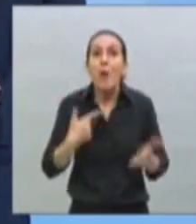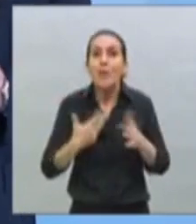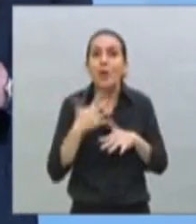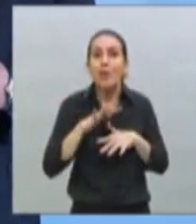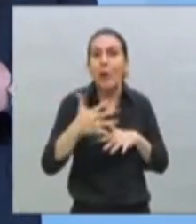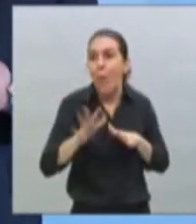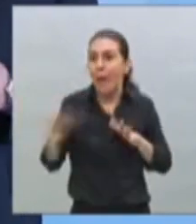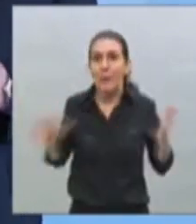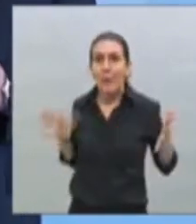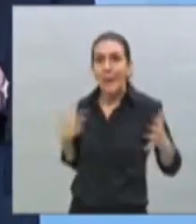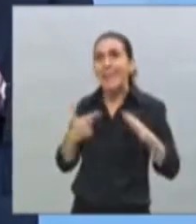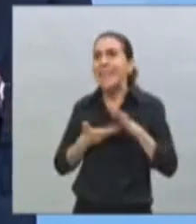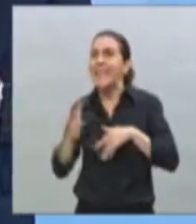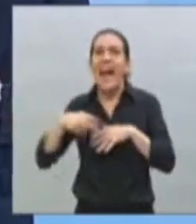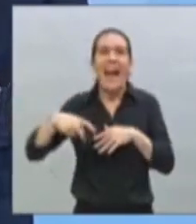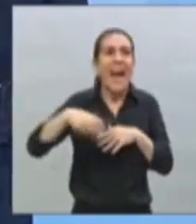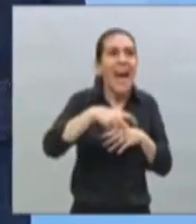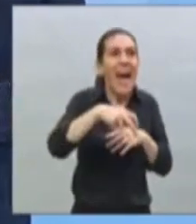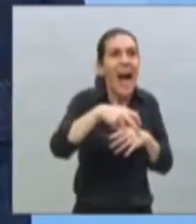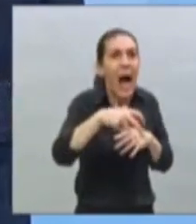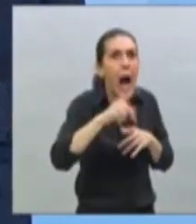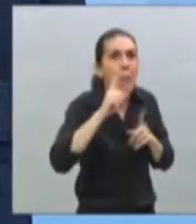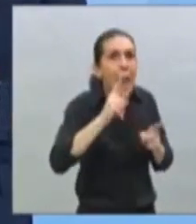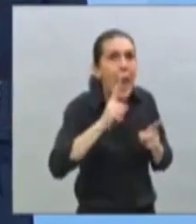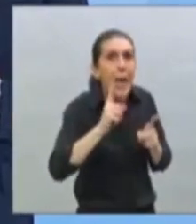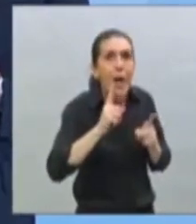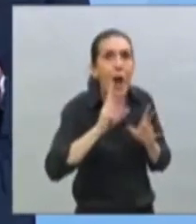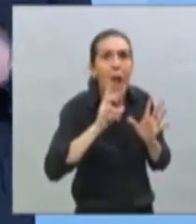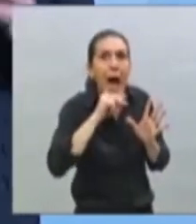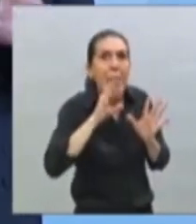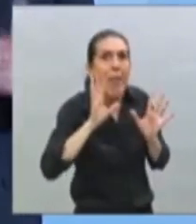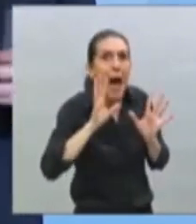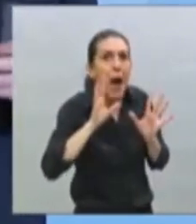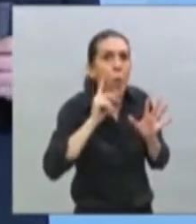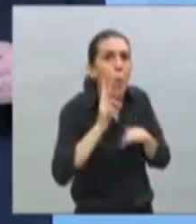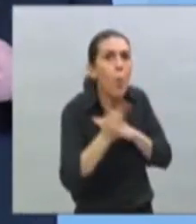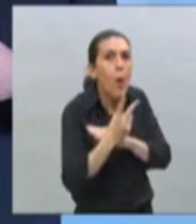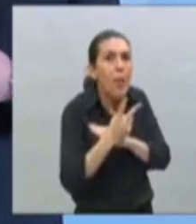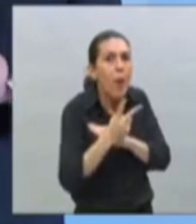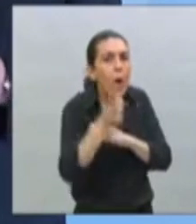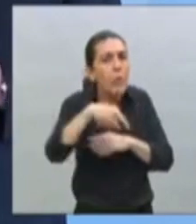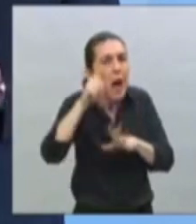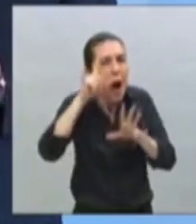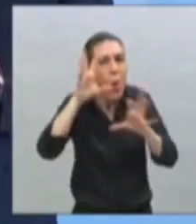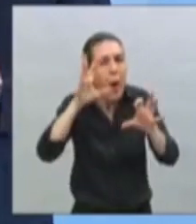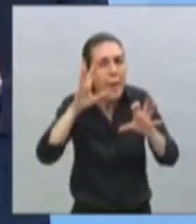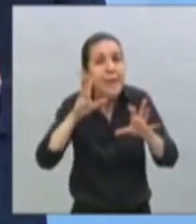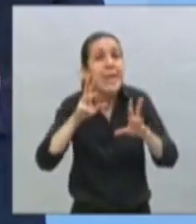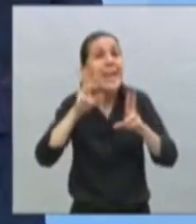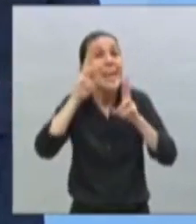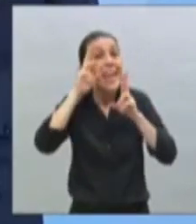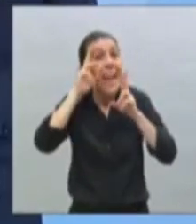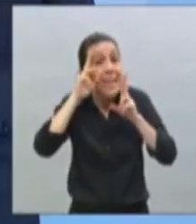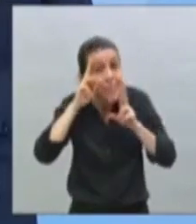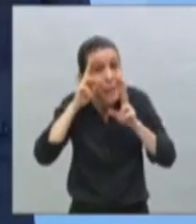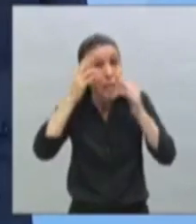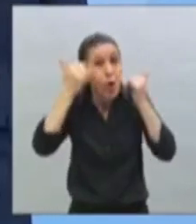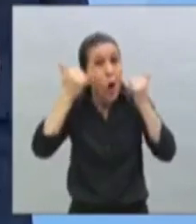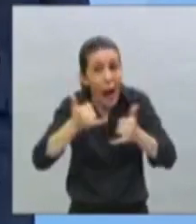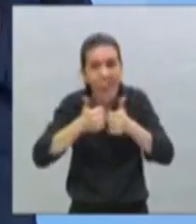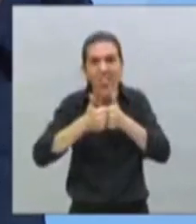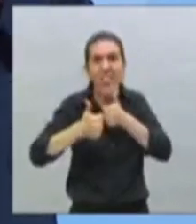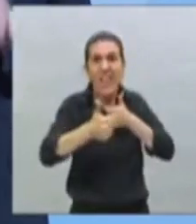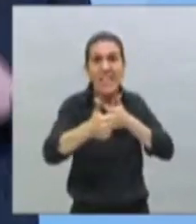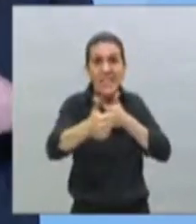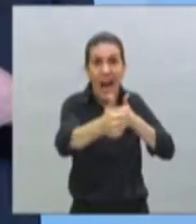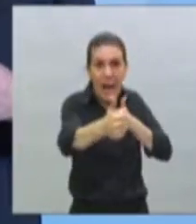que esto suponga asumir un riesgo mayor. Recuérdenlo, si respetamos la distancia,